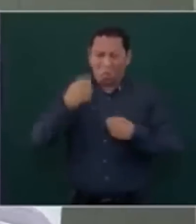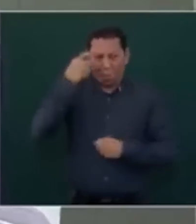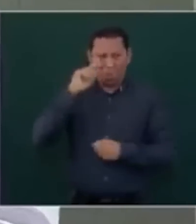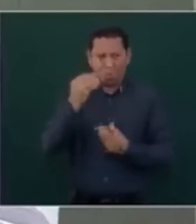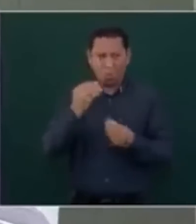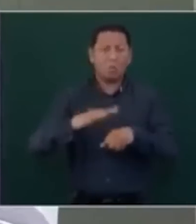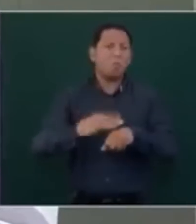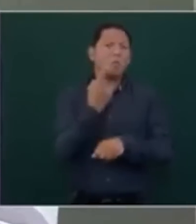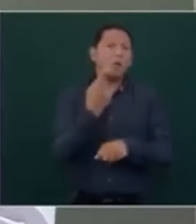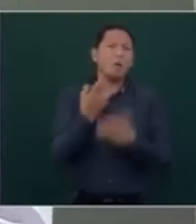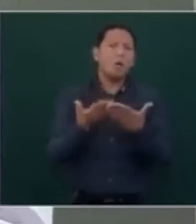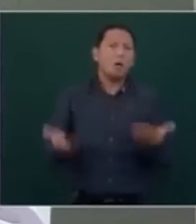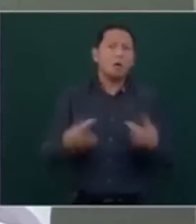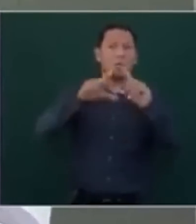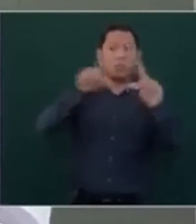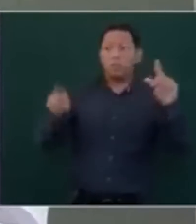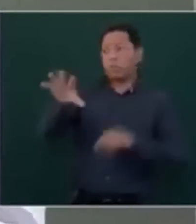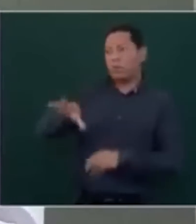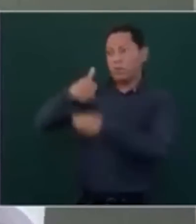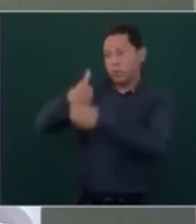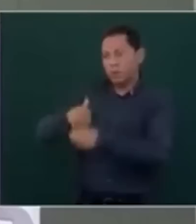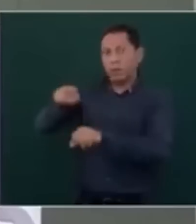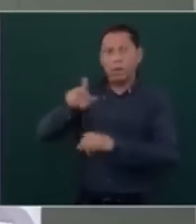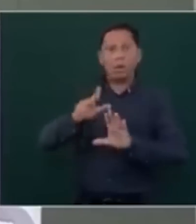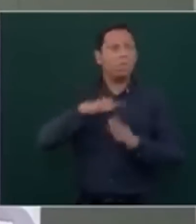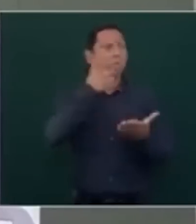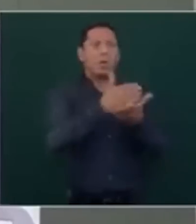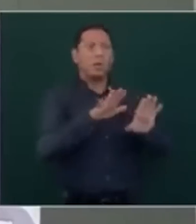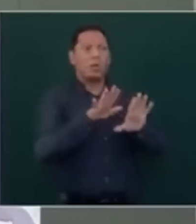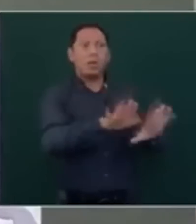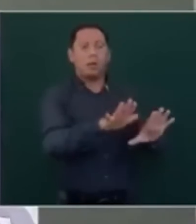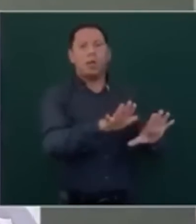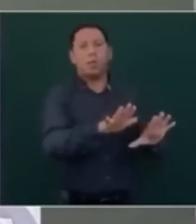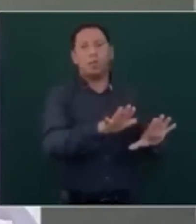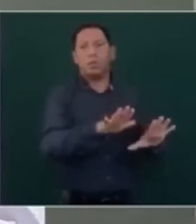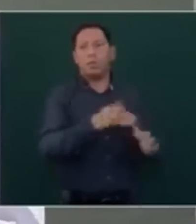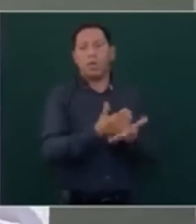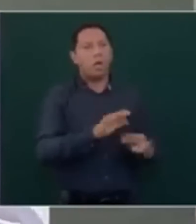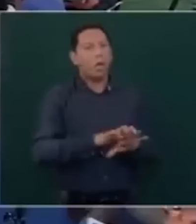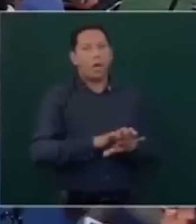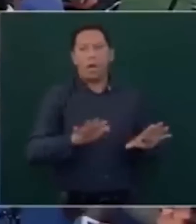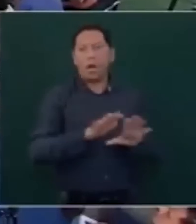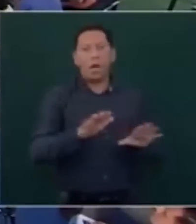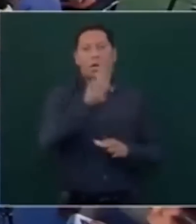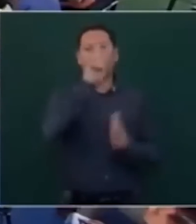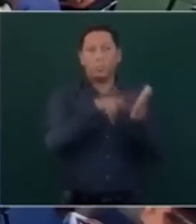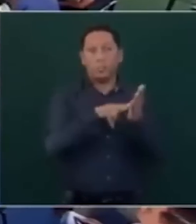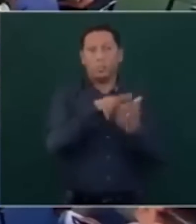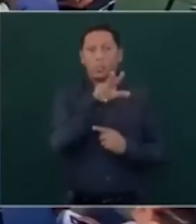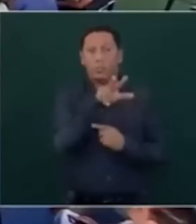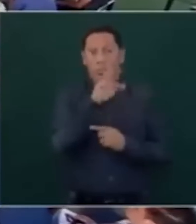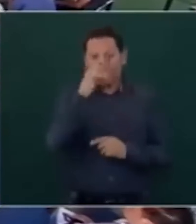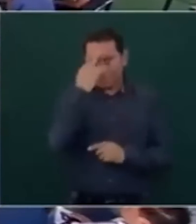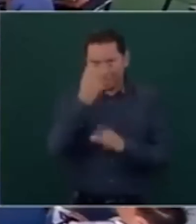basta y sonó la alarma, sonó la campana a partir de